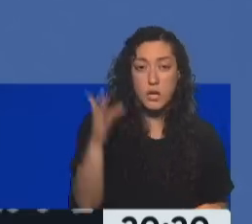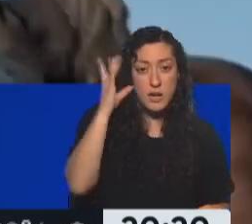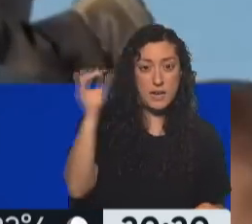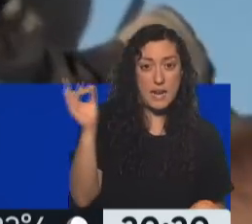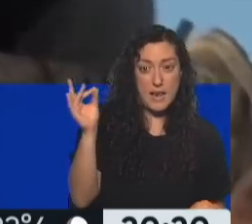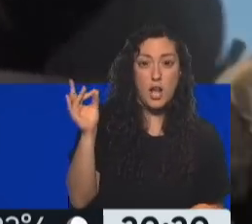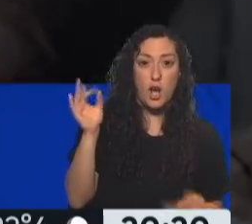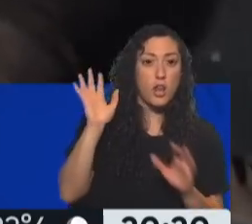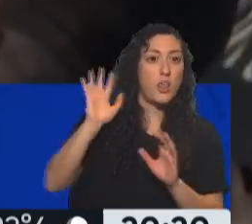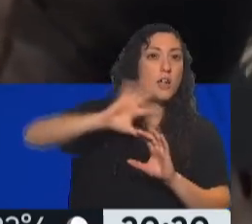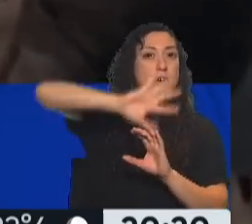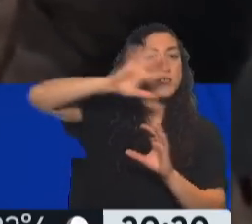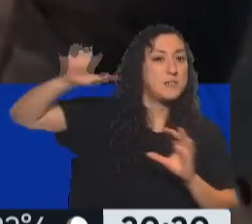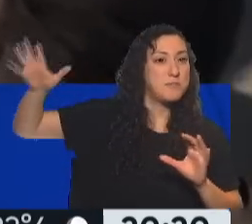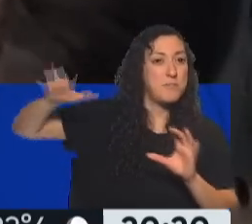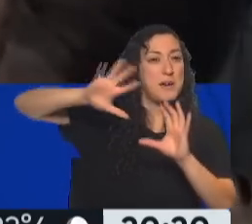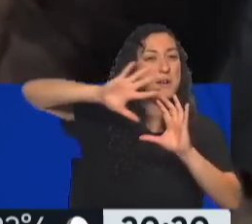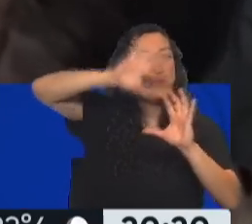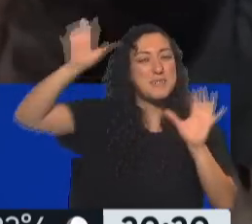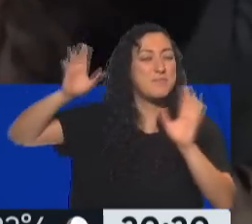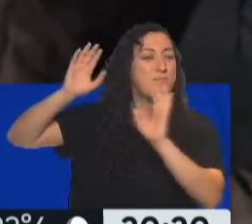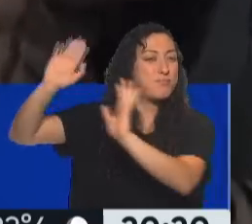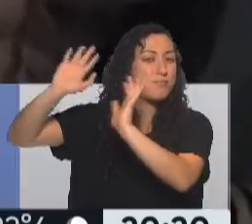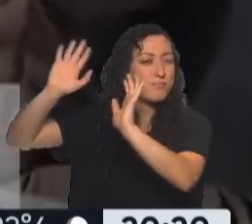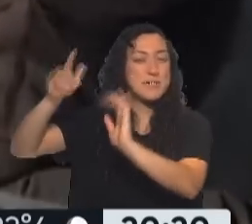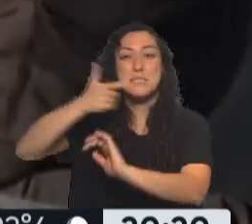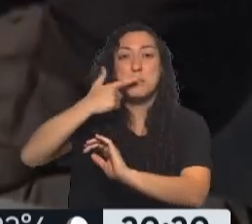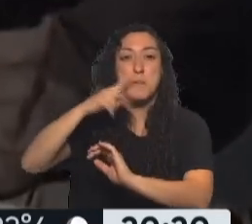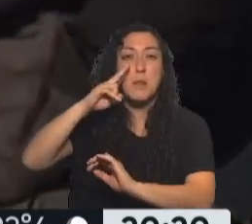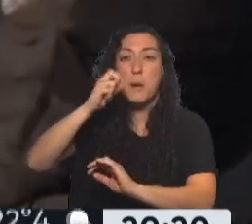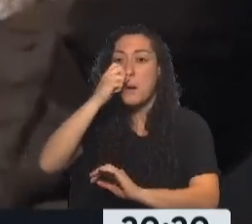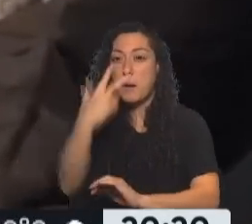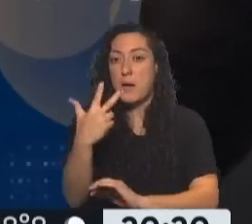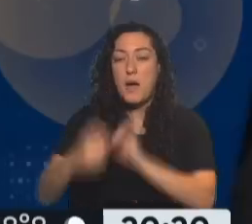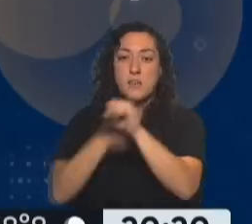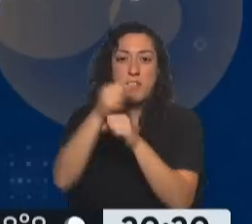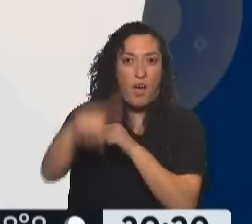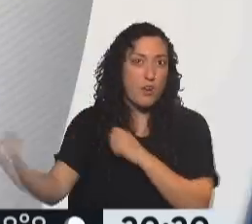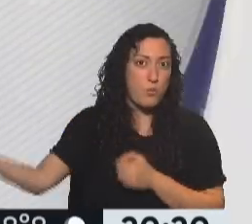de permanencia en el espacio, al que arribaron en septiembre de 2023.